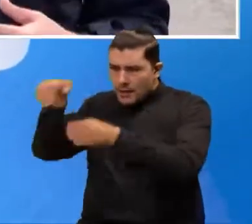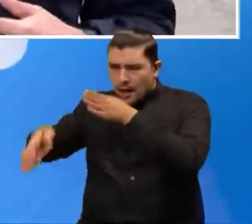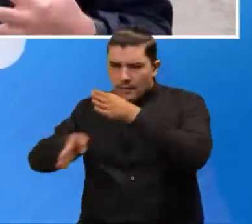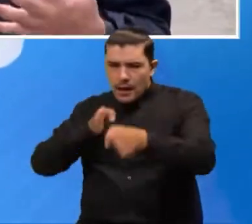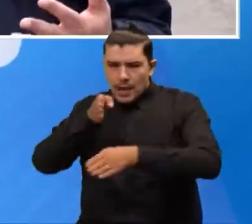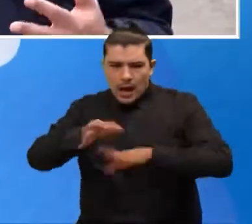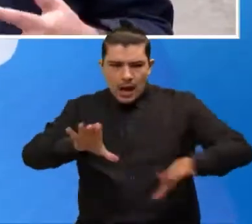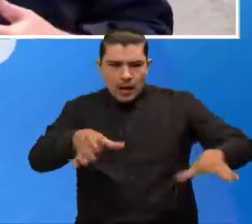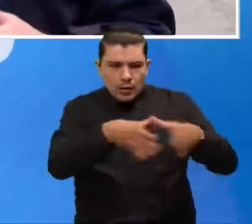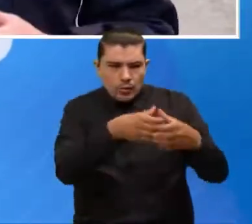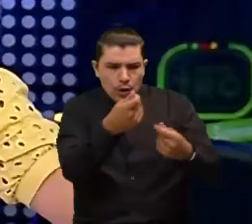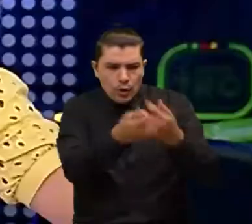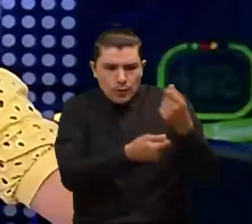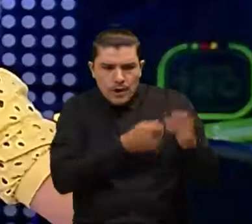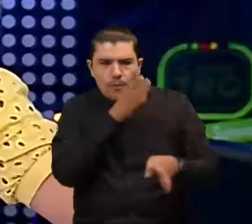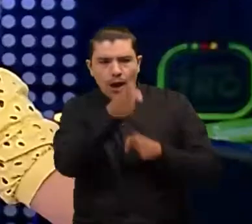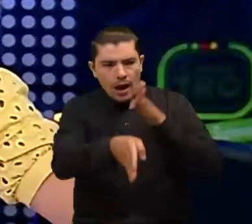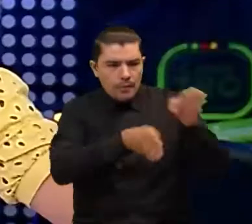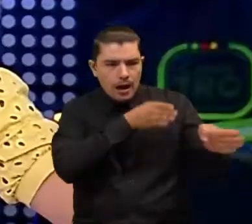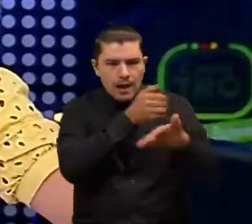aquí de la ciudad.